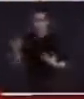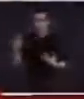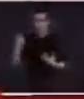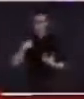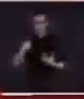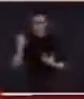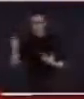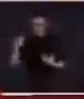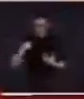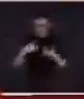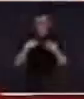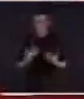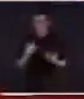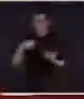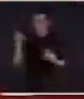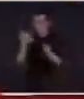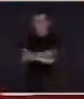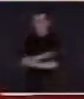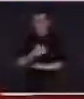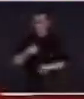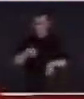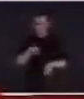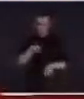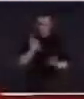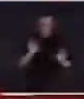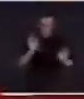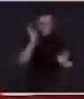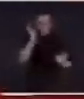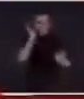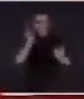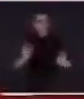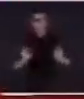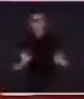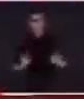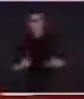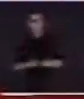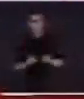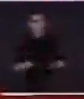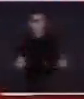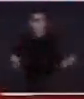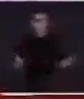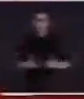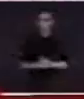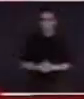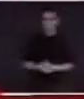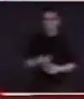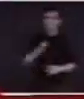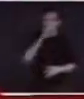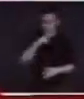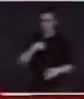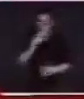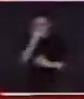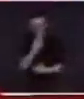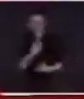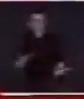volviendo agujeta. Estoy igualito que a Filicueta. Ahora sí que estoy amargado,